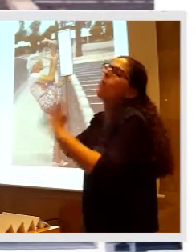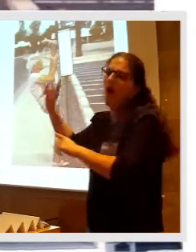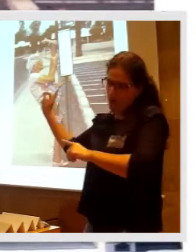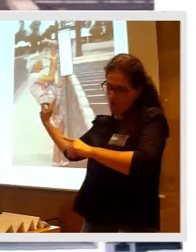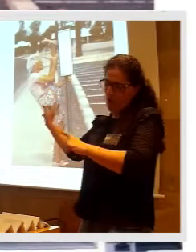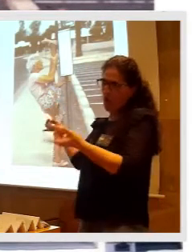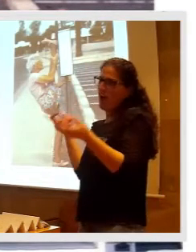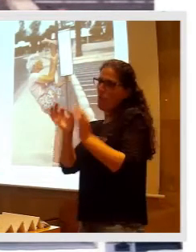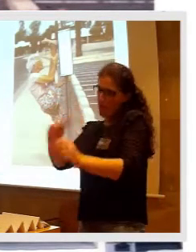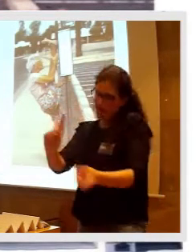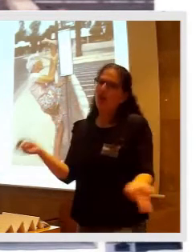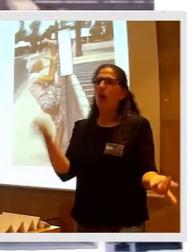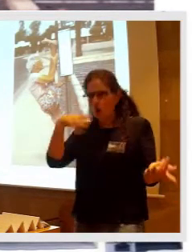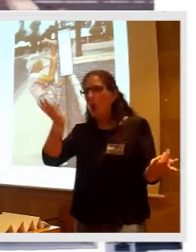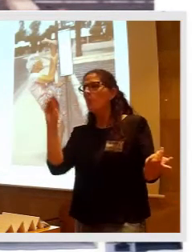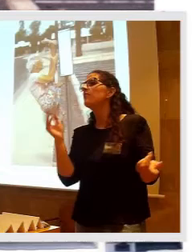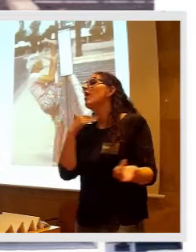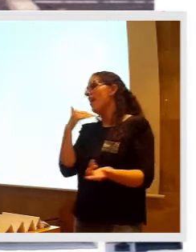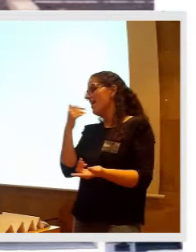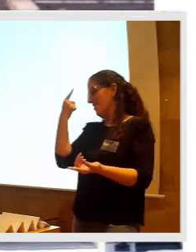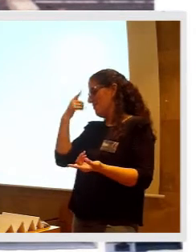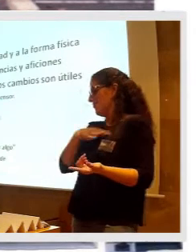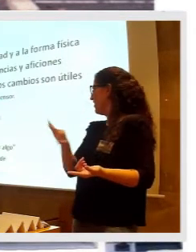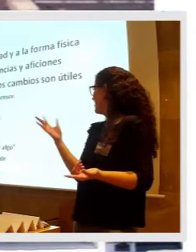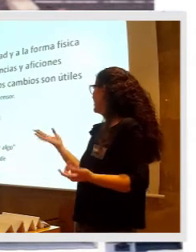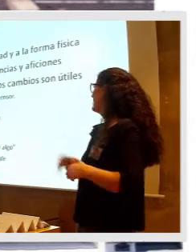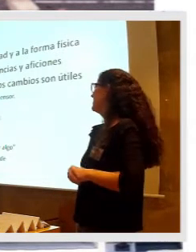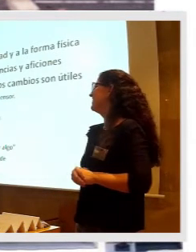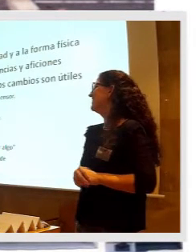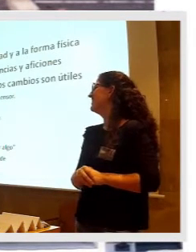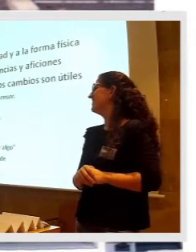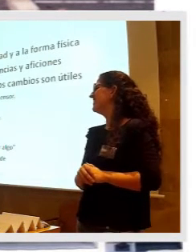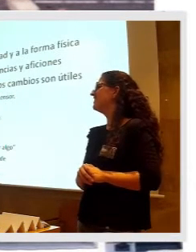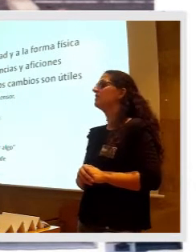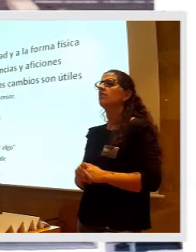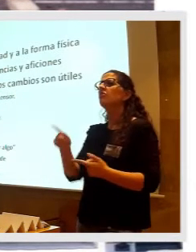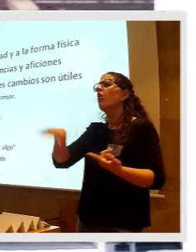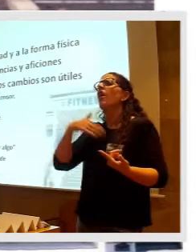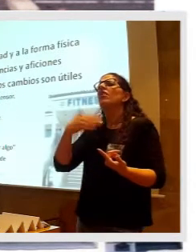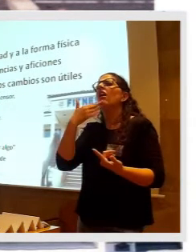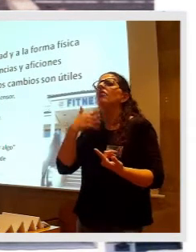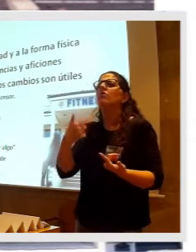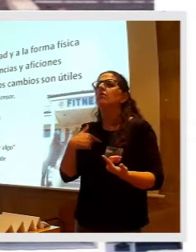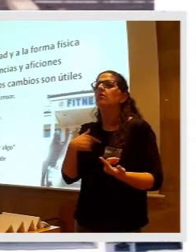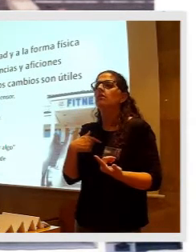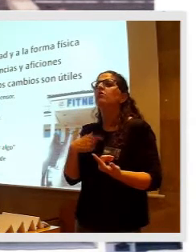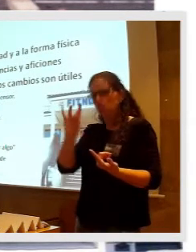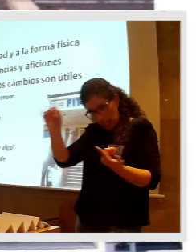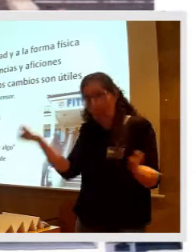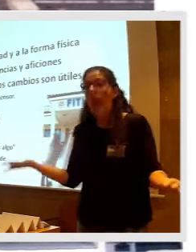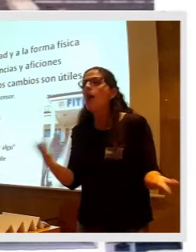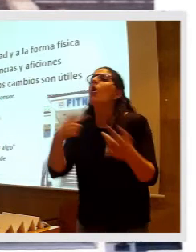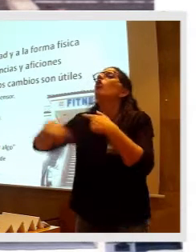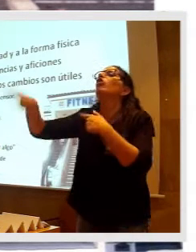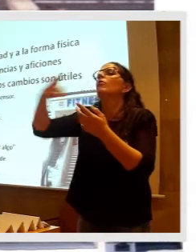esta señora, que es un portento, pero recordar que tenemos que hacer un ejercicio adecuado a nuestra edad,